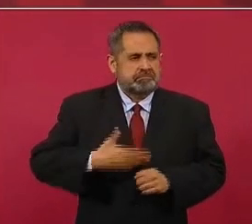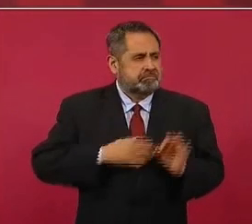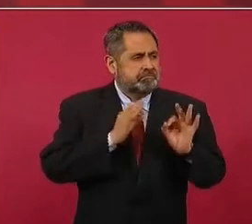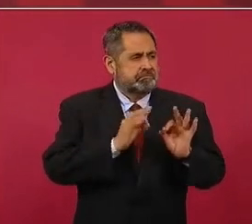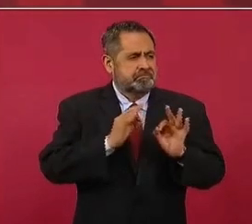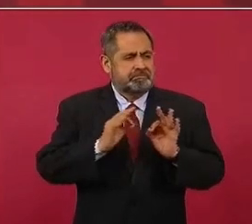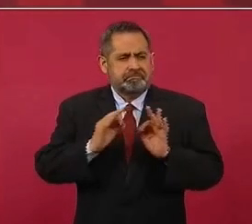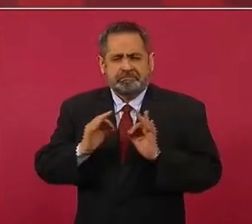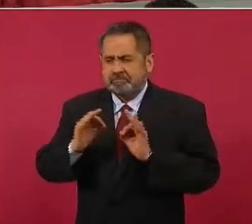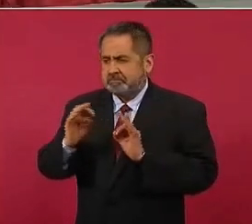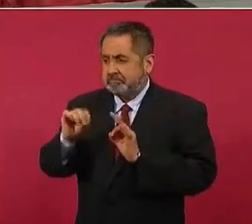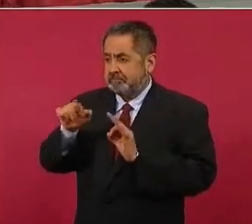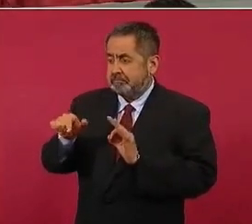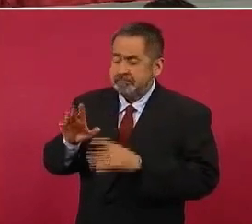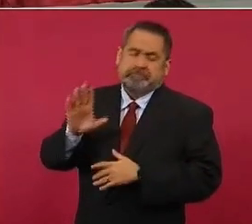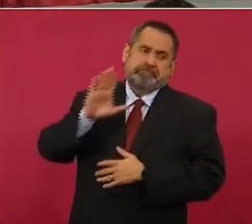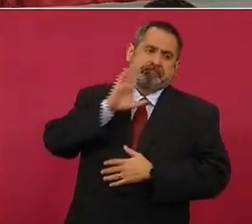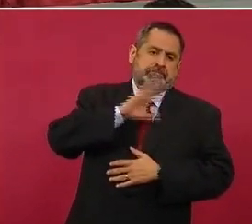Y me puse a pensar,